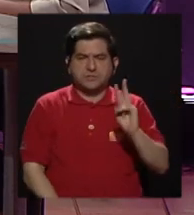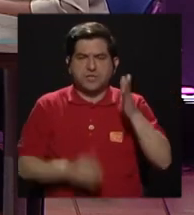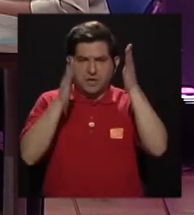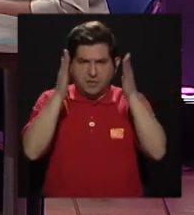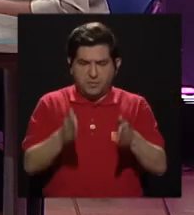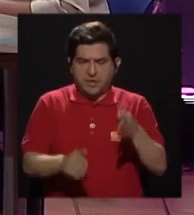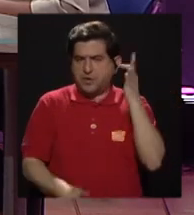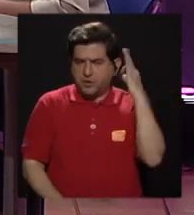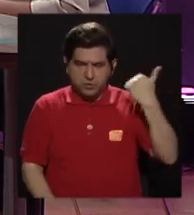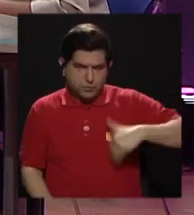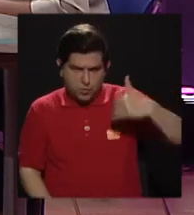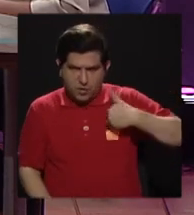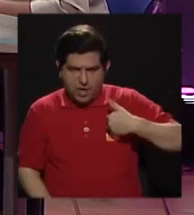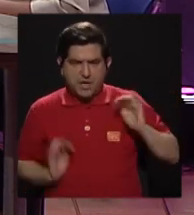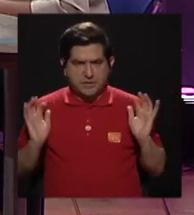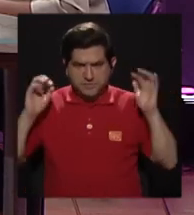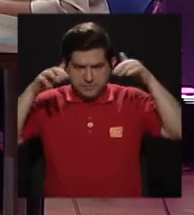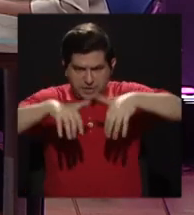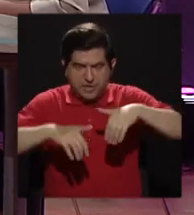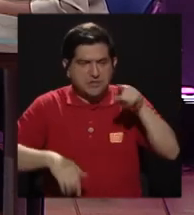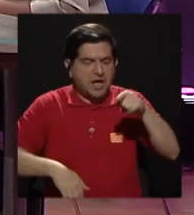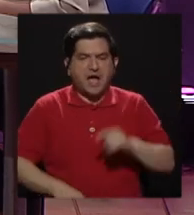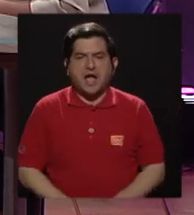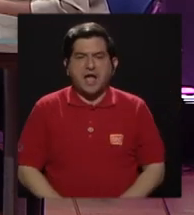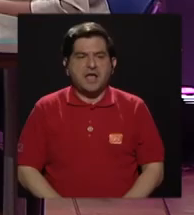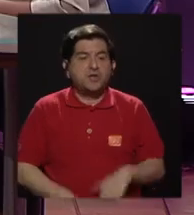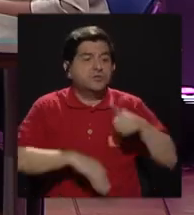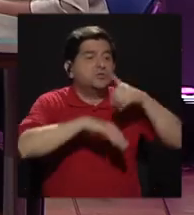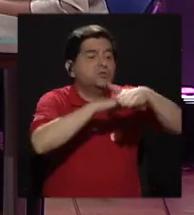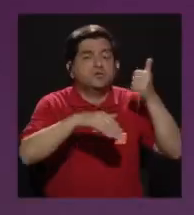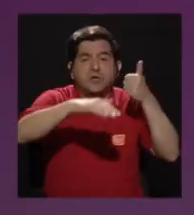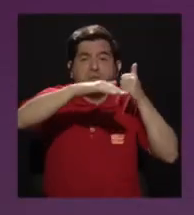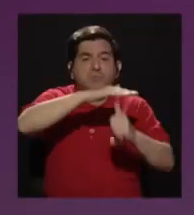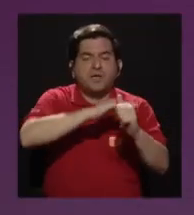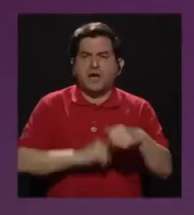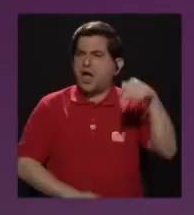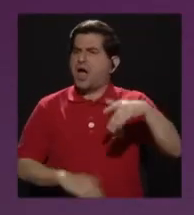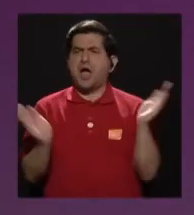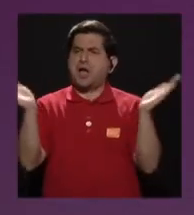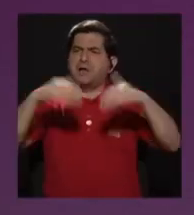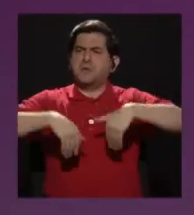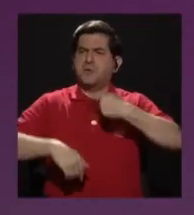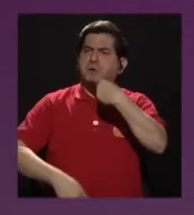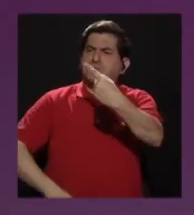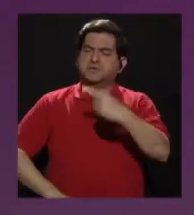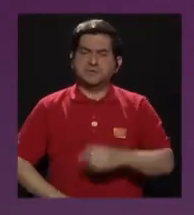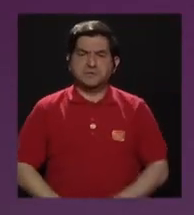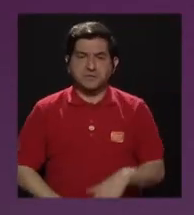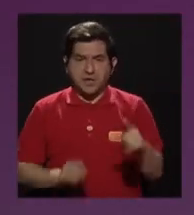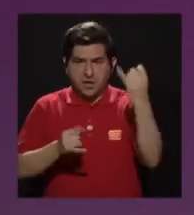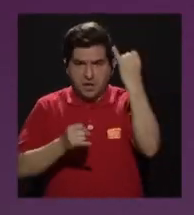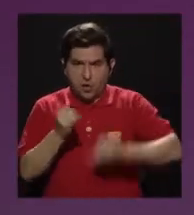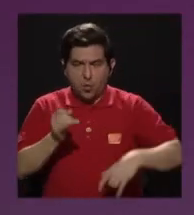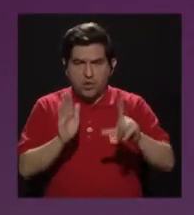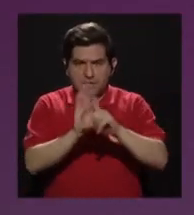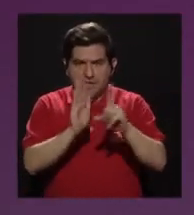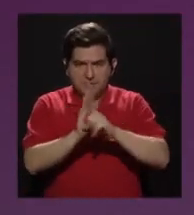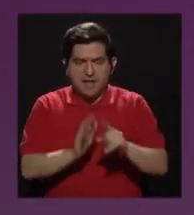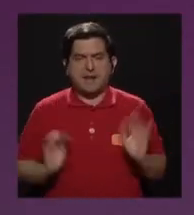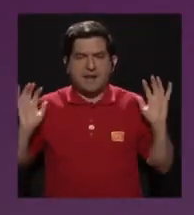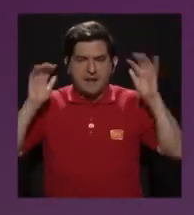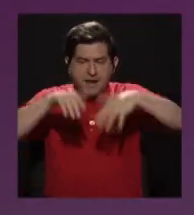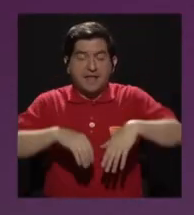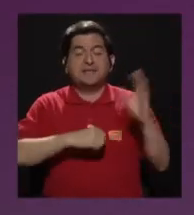que los esconden, ¿verdad? Entonces, aquí no tenemos contratados, porque además con la última ley de migración se